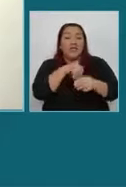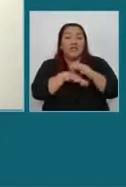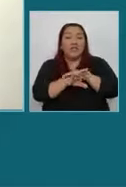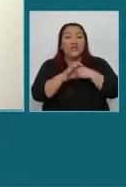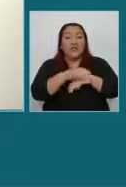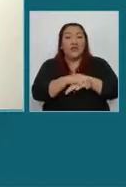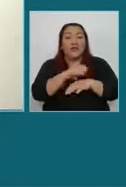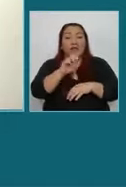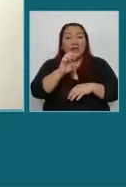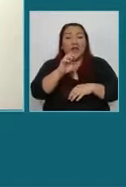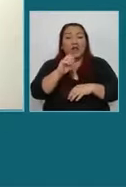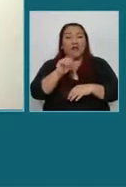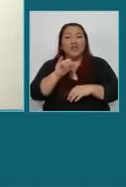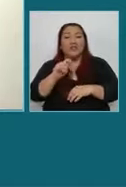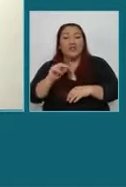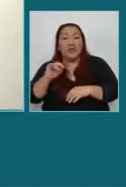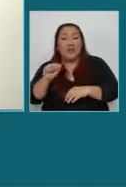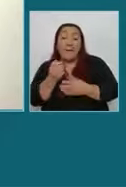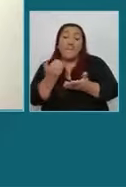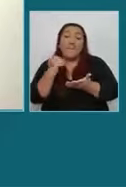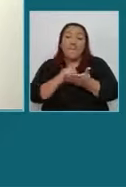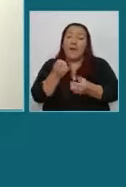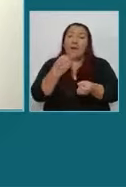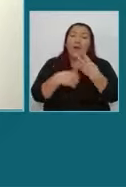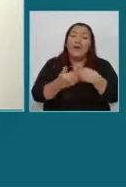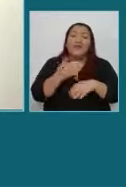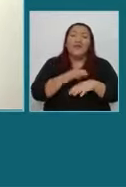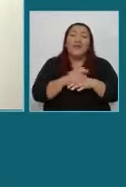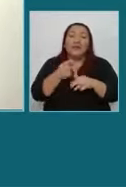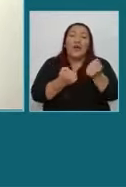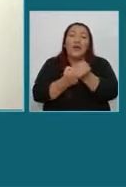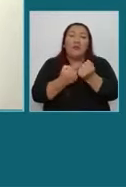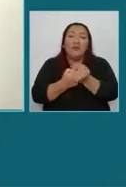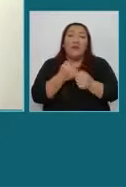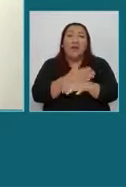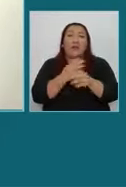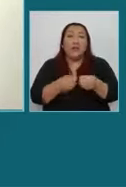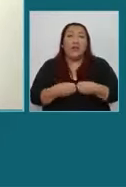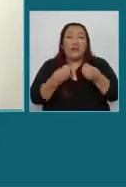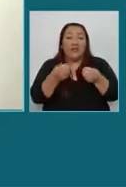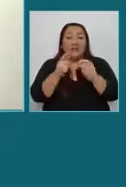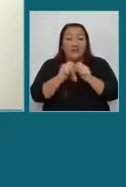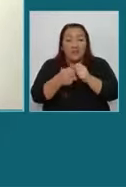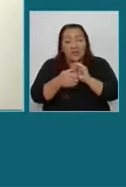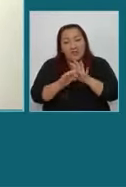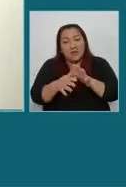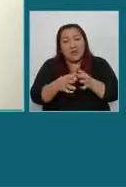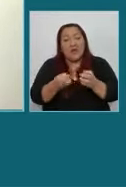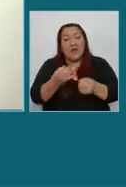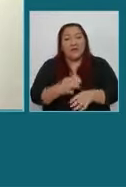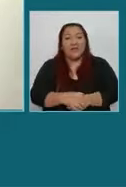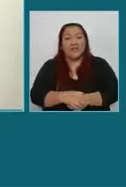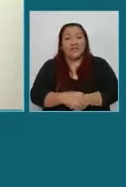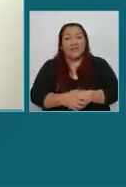ecosistema. Además, que me comenten acerca del tipo de apoyo que ofrecen y su ticket promedio.